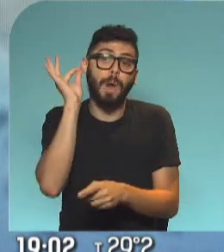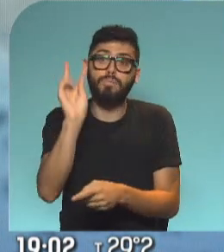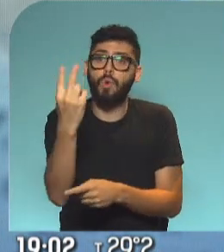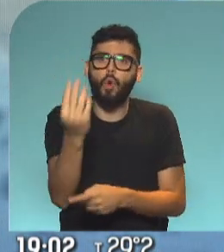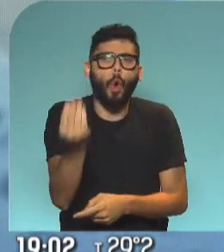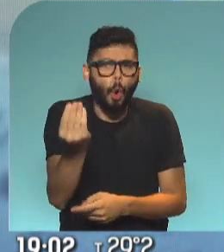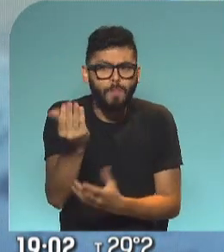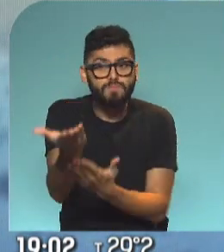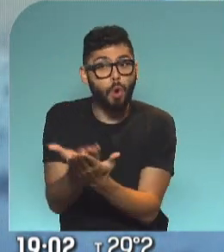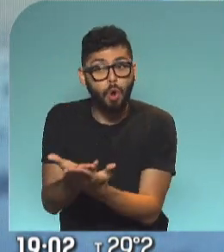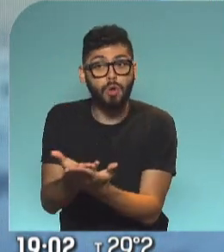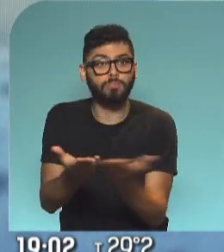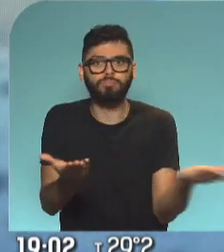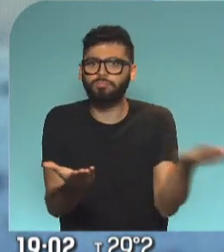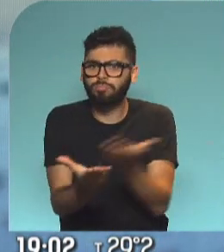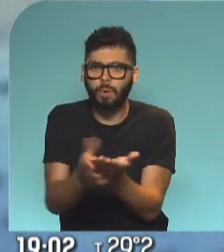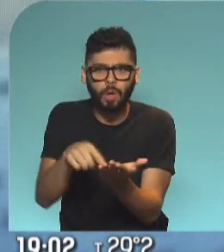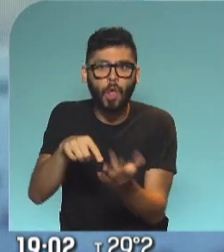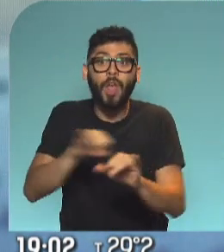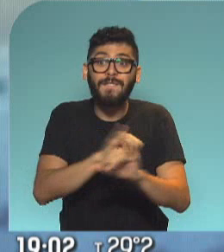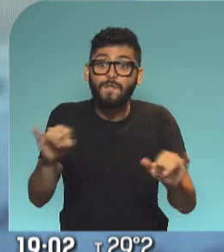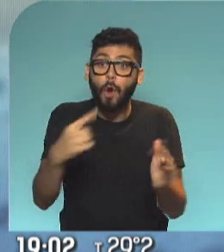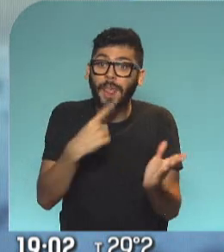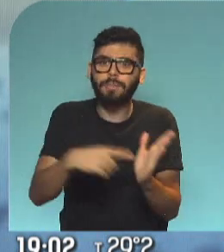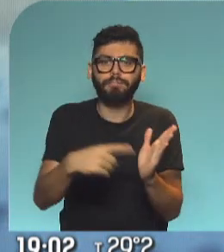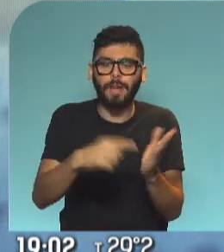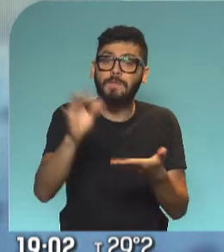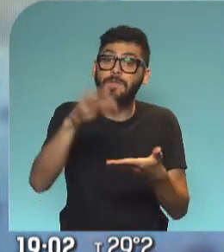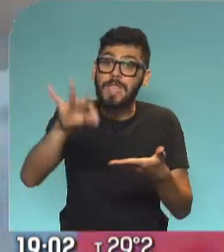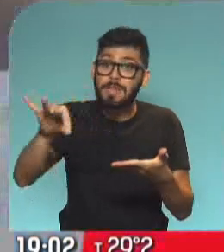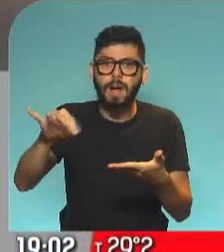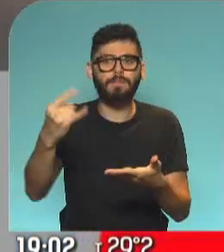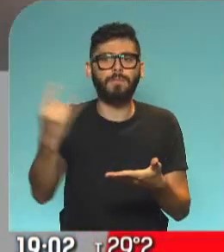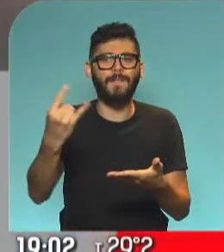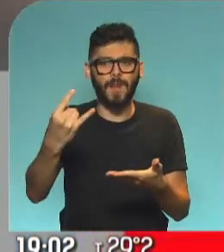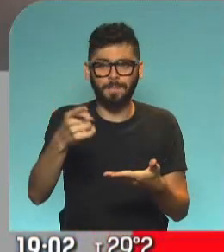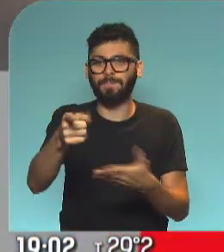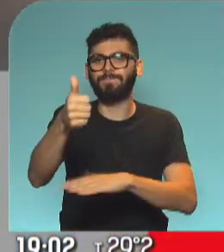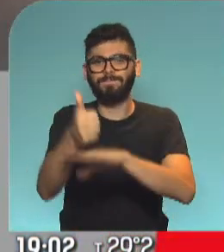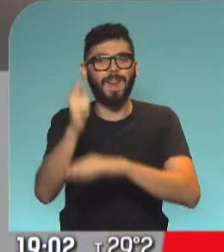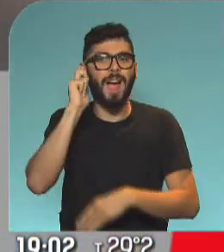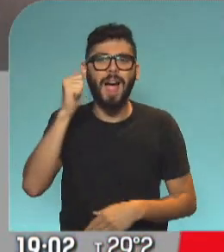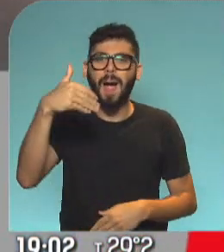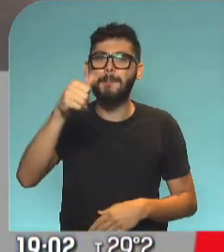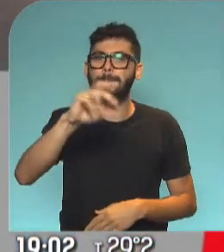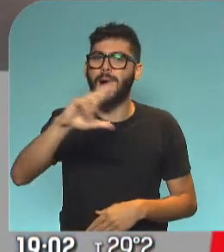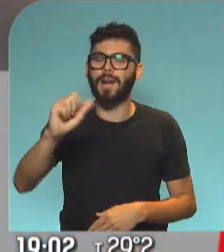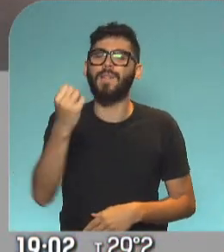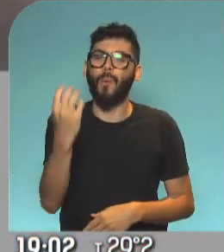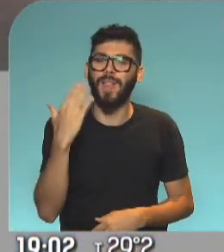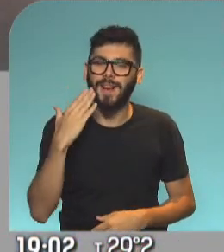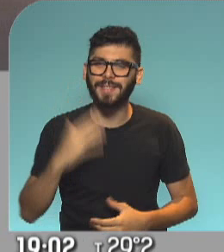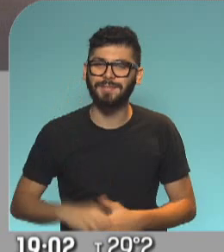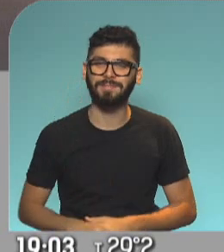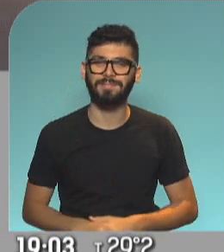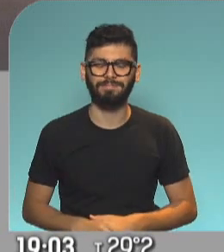en el informe hablan de falsificación de la firma vamos a conocer más detalles con nuestro móvil gabriel amarra hasta con esta información abrir como estas buenas tardes